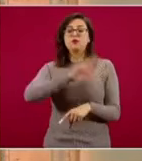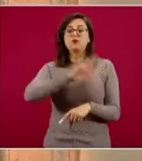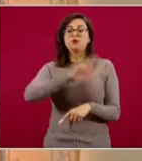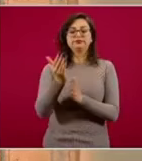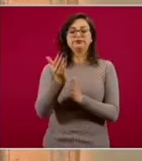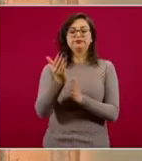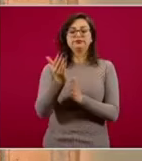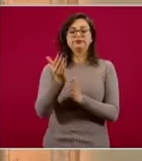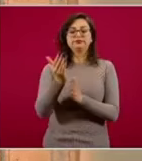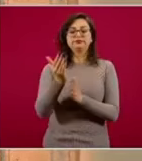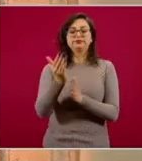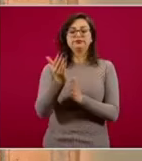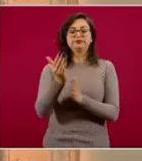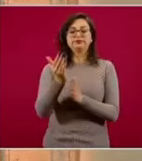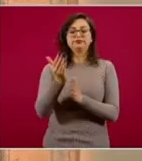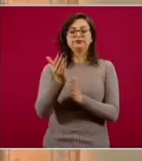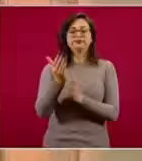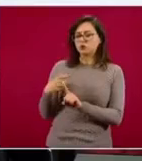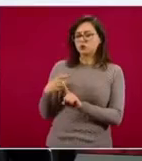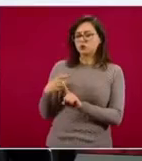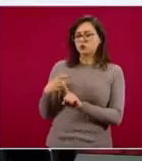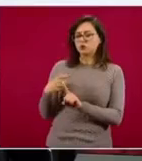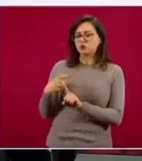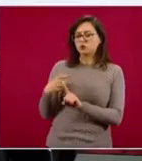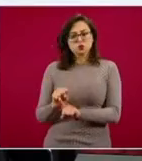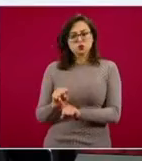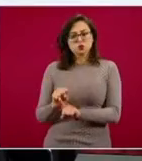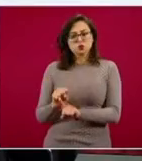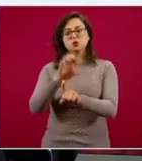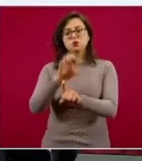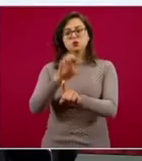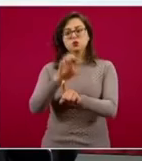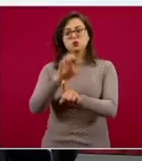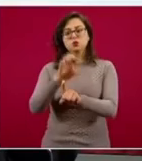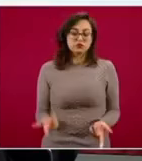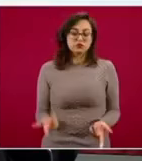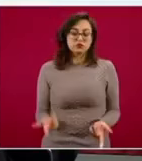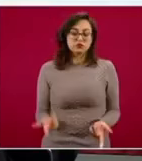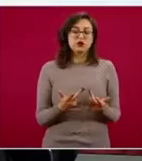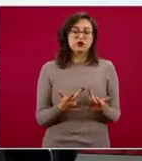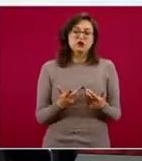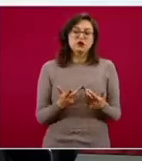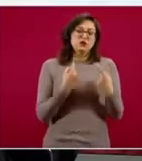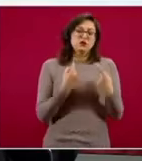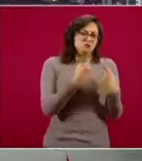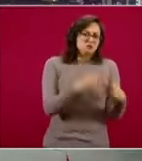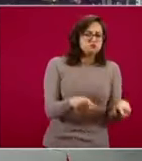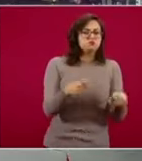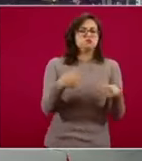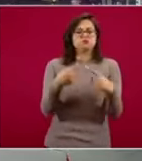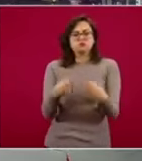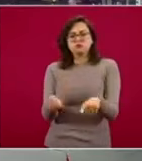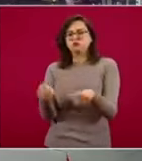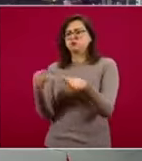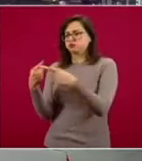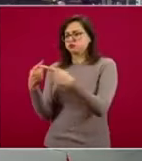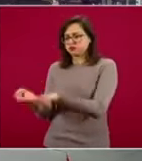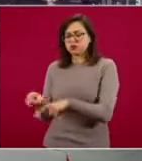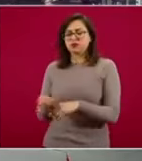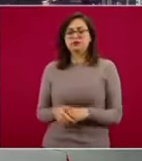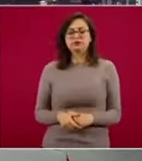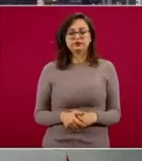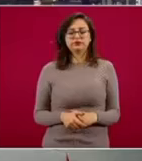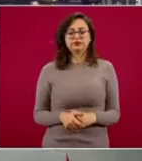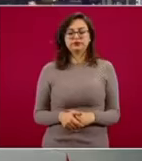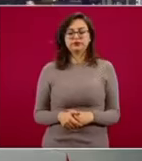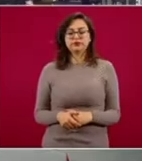estado logrando en diferentes magnitudes y también en diferentes resultados que han dado cada una de las intervenciones para